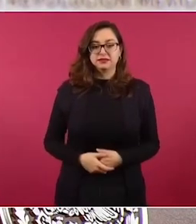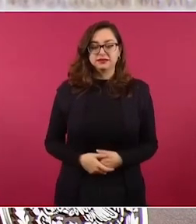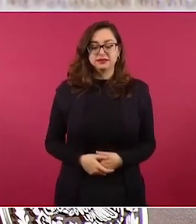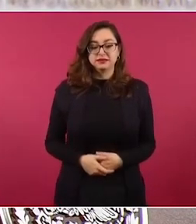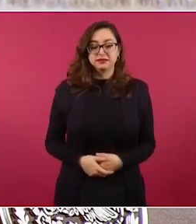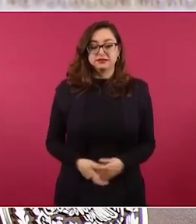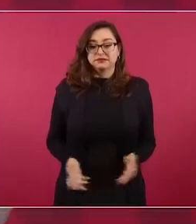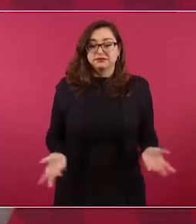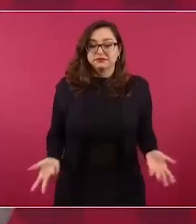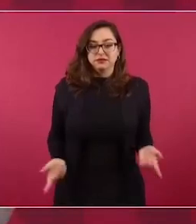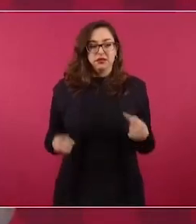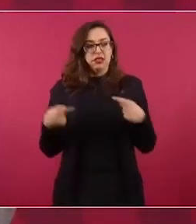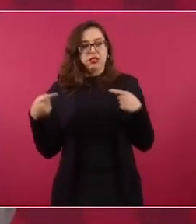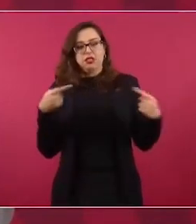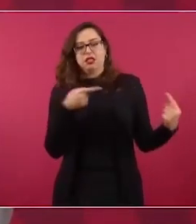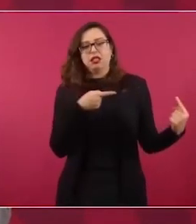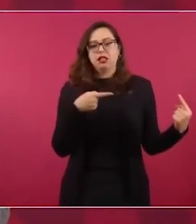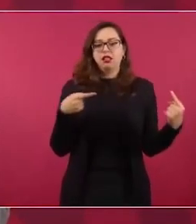Y así